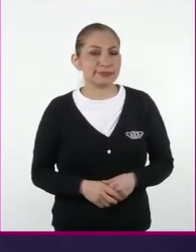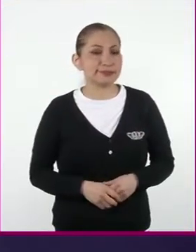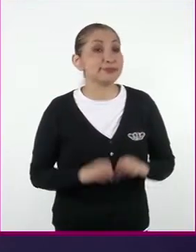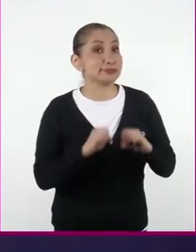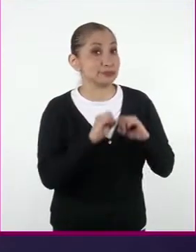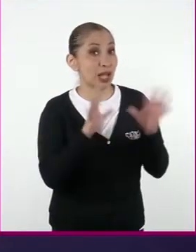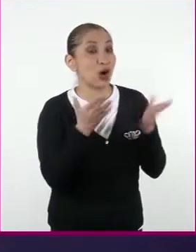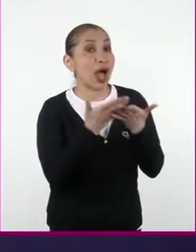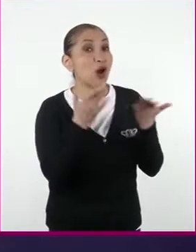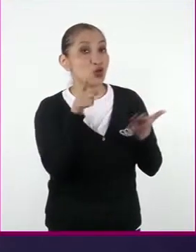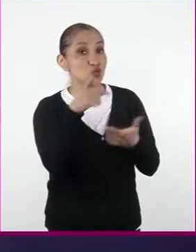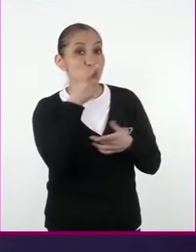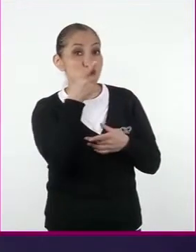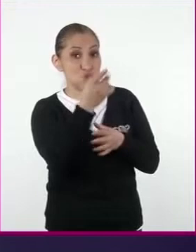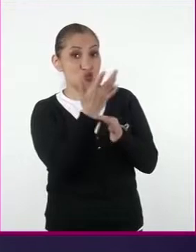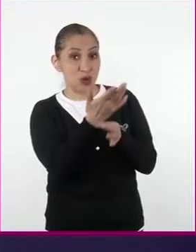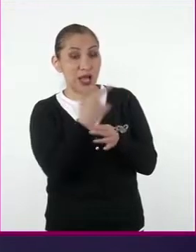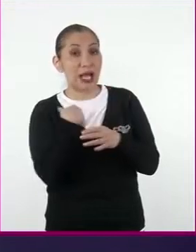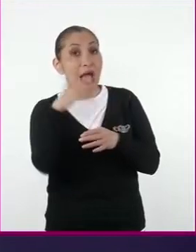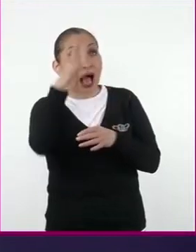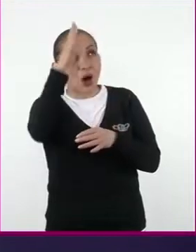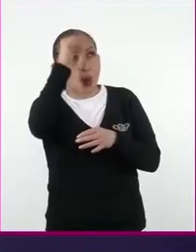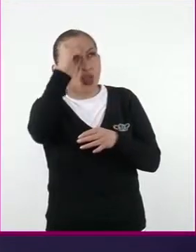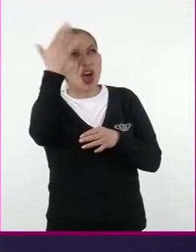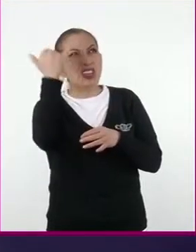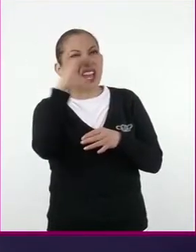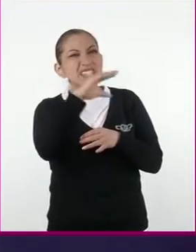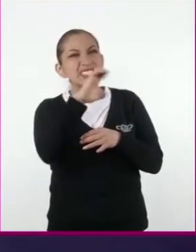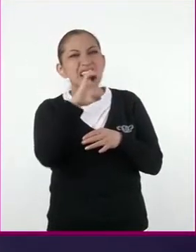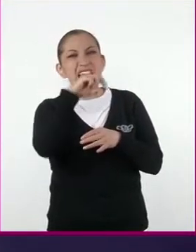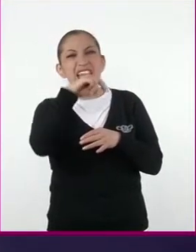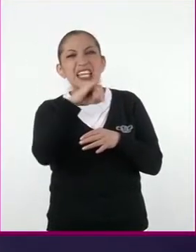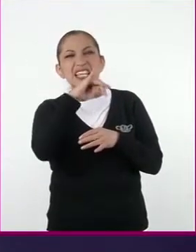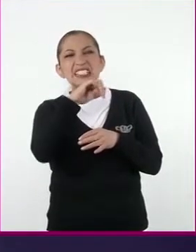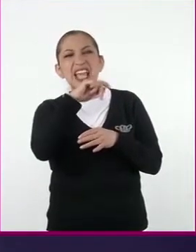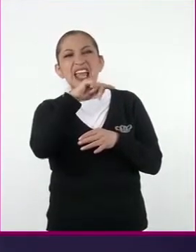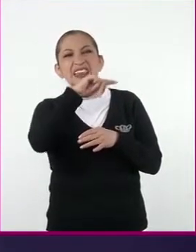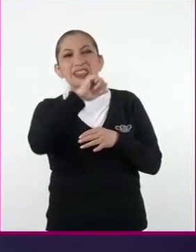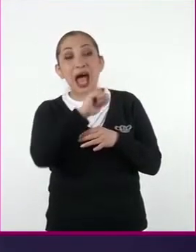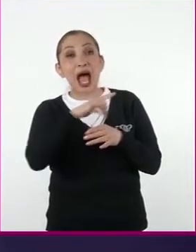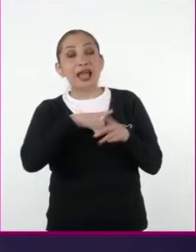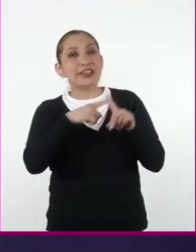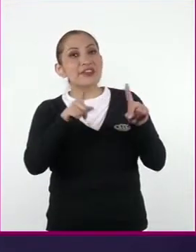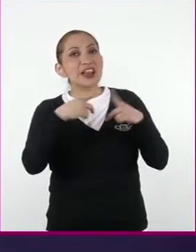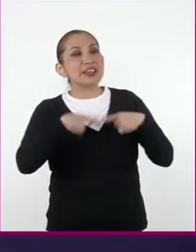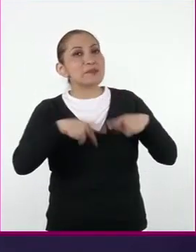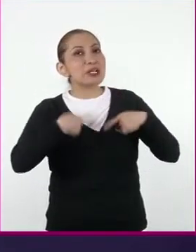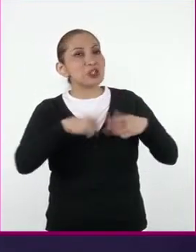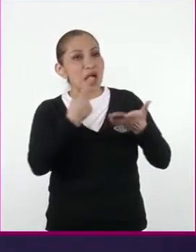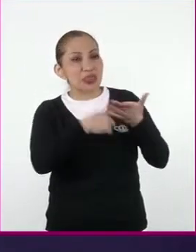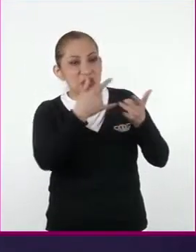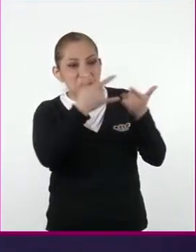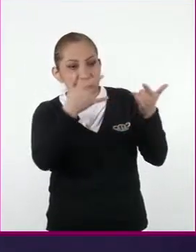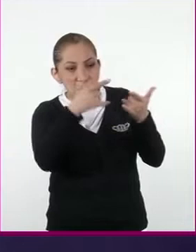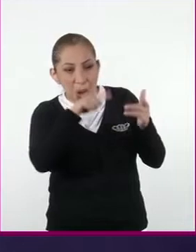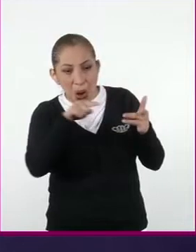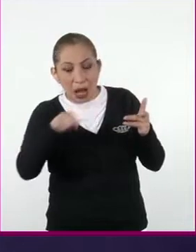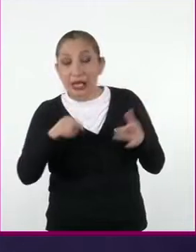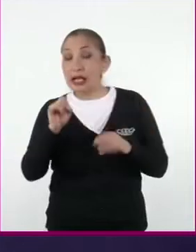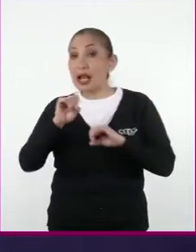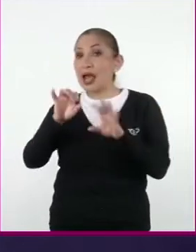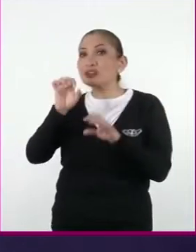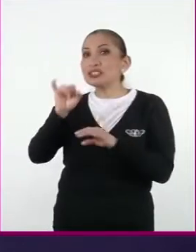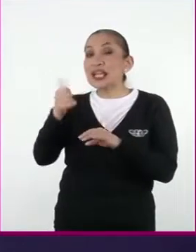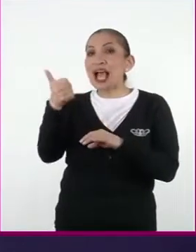Claro, ahora que lo menciona, maestra, recuerdo que en La Cenicienta hay diferentes tipos de personajes. Tienes razón, Leslie. Dentro